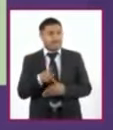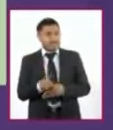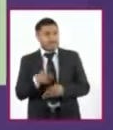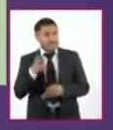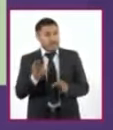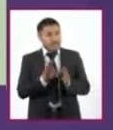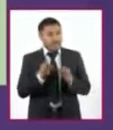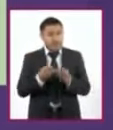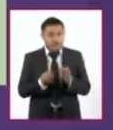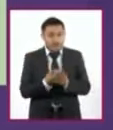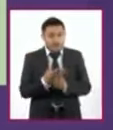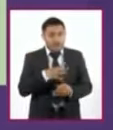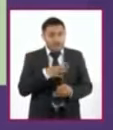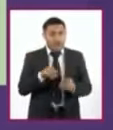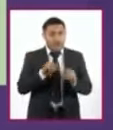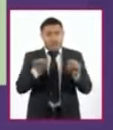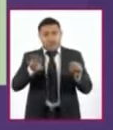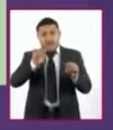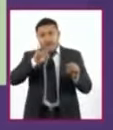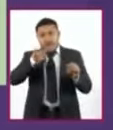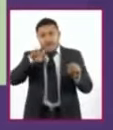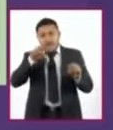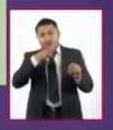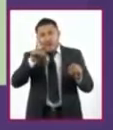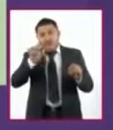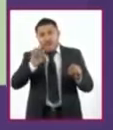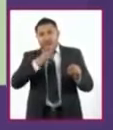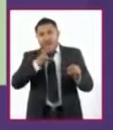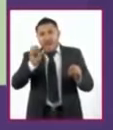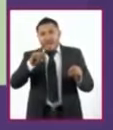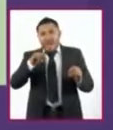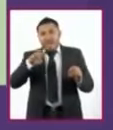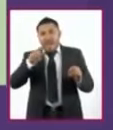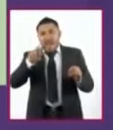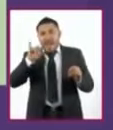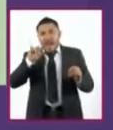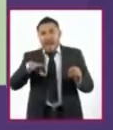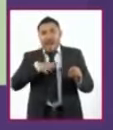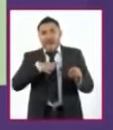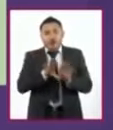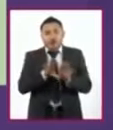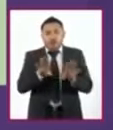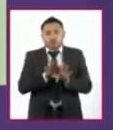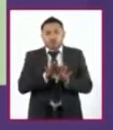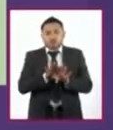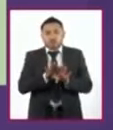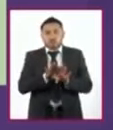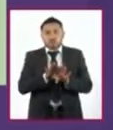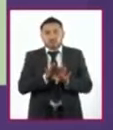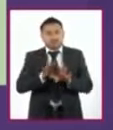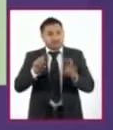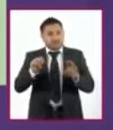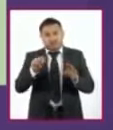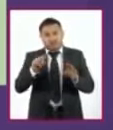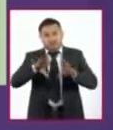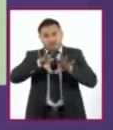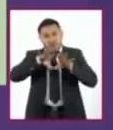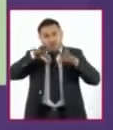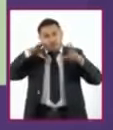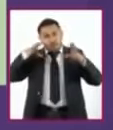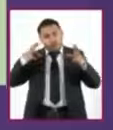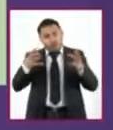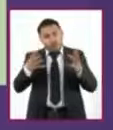figura nueva tiene un eje de simetría, el que nos permite obtener el reflejo, no es el eje de simetría de la figura